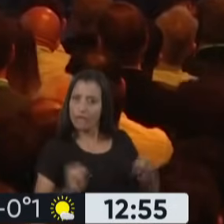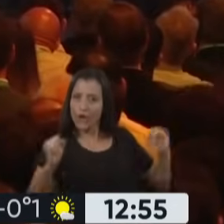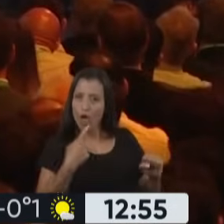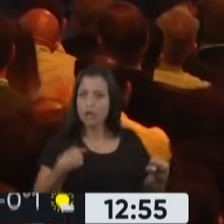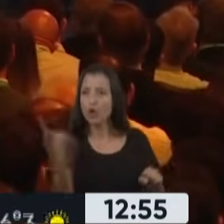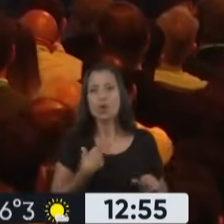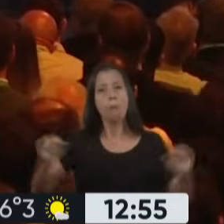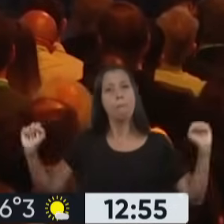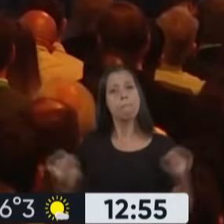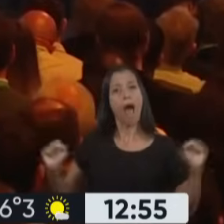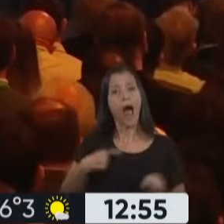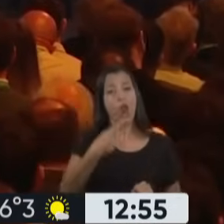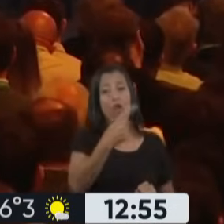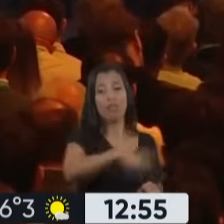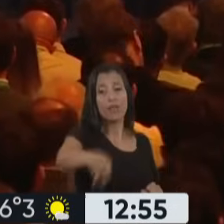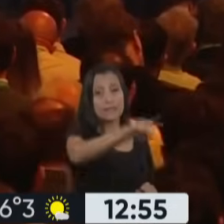que dicen.